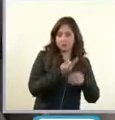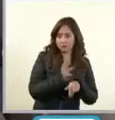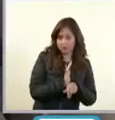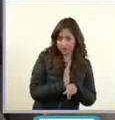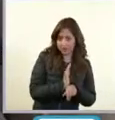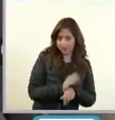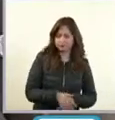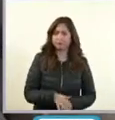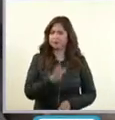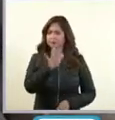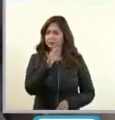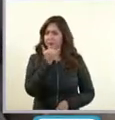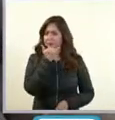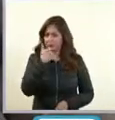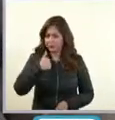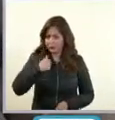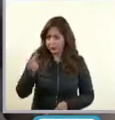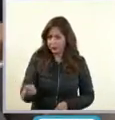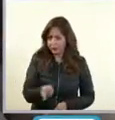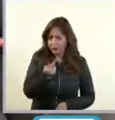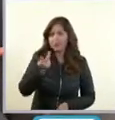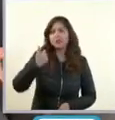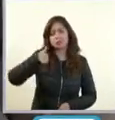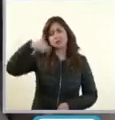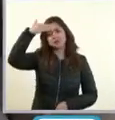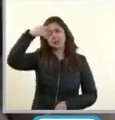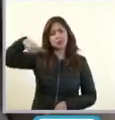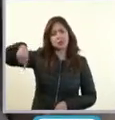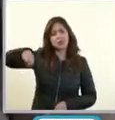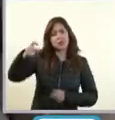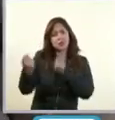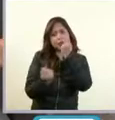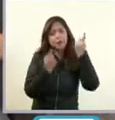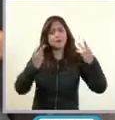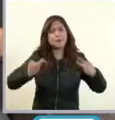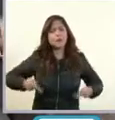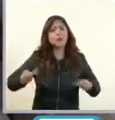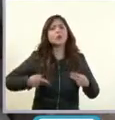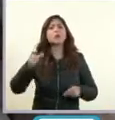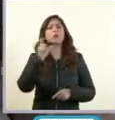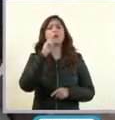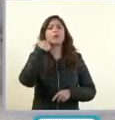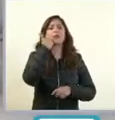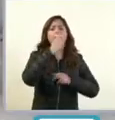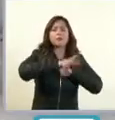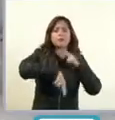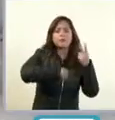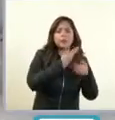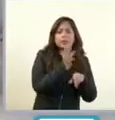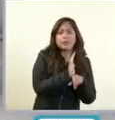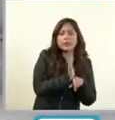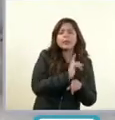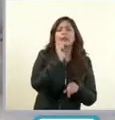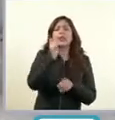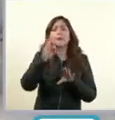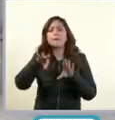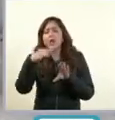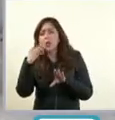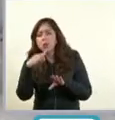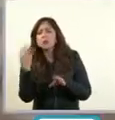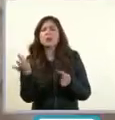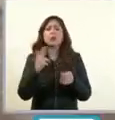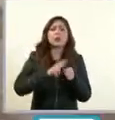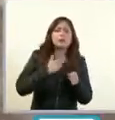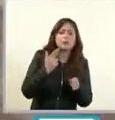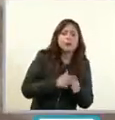se te antoja? Yo creo que a todos se nos antoja, ¿no? Me incluyo. Cuando vamos al cine, las palomitas, el refresco, los nachos son deliciosos,